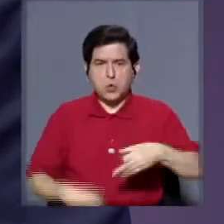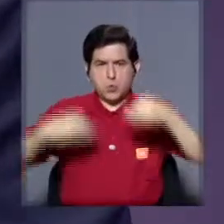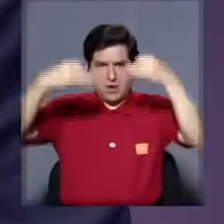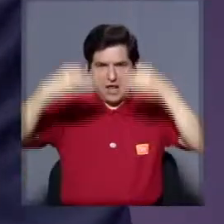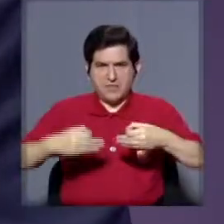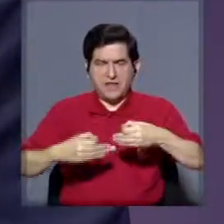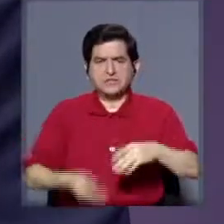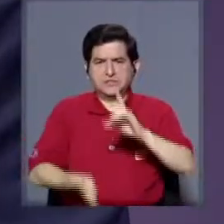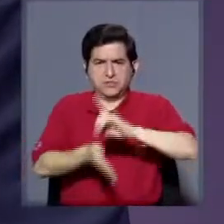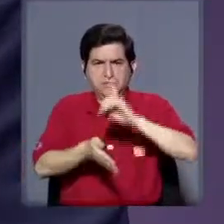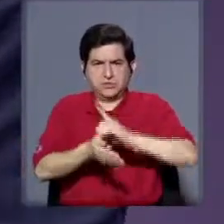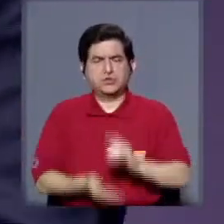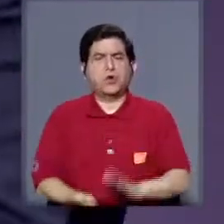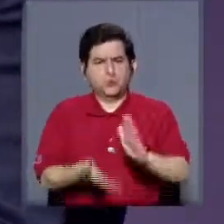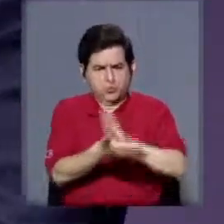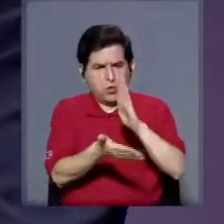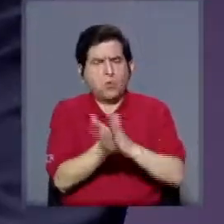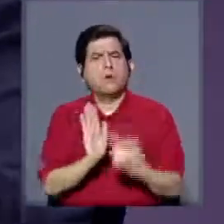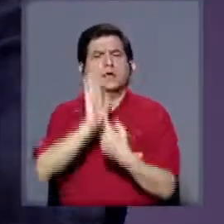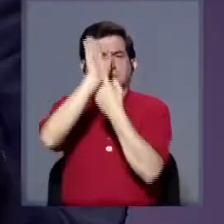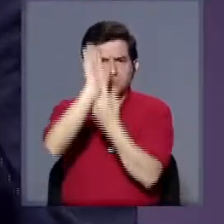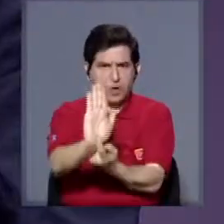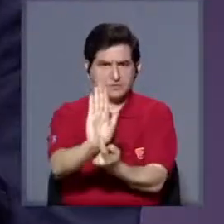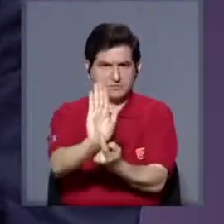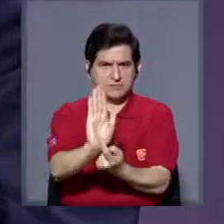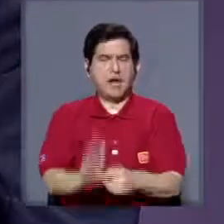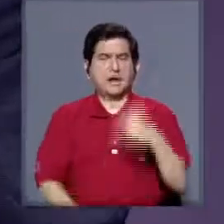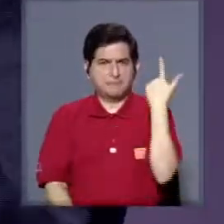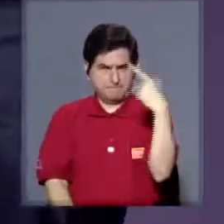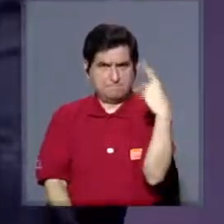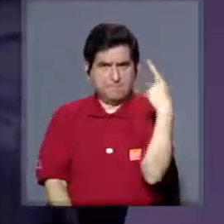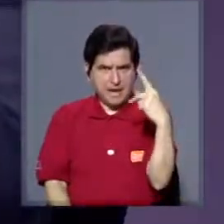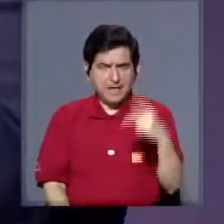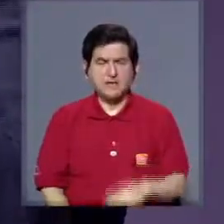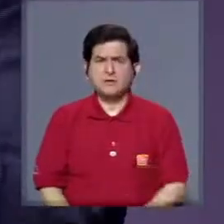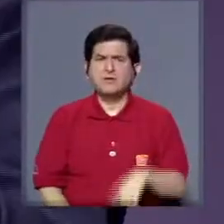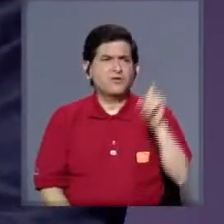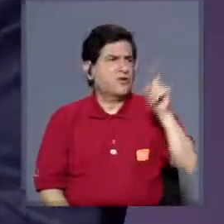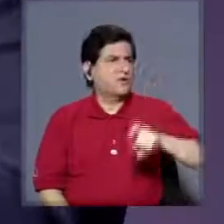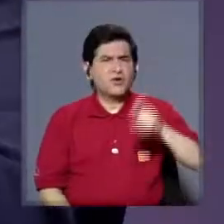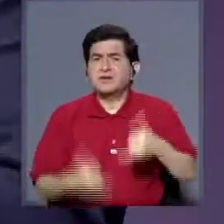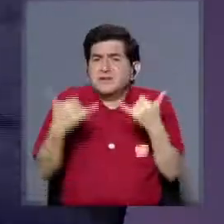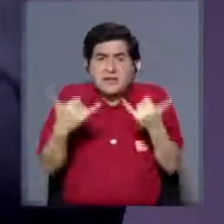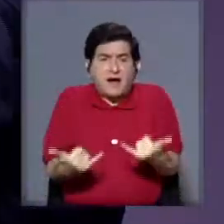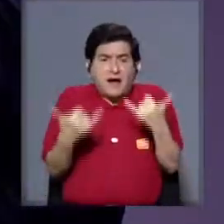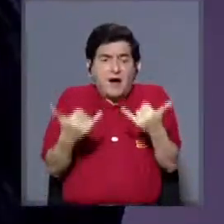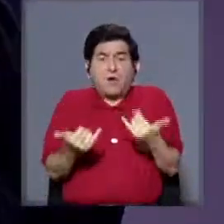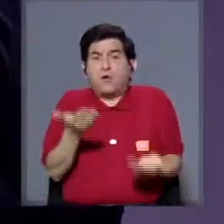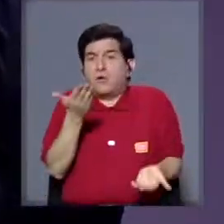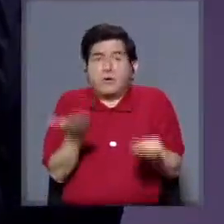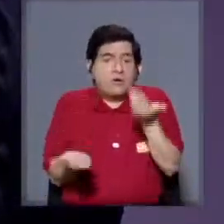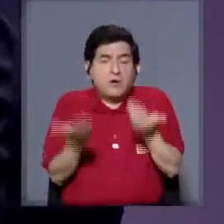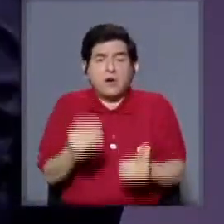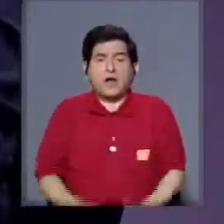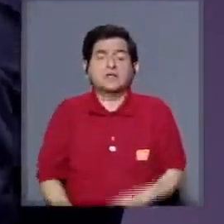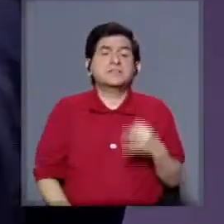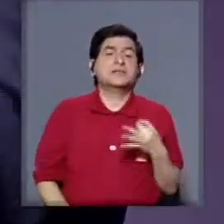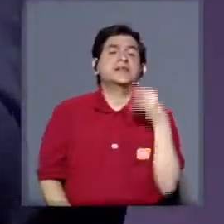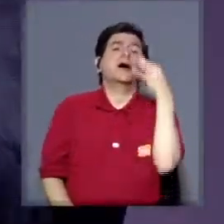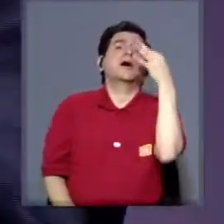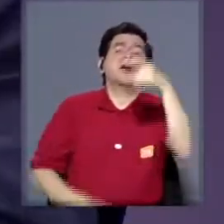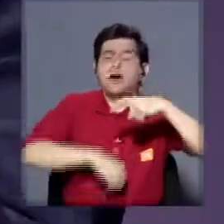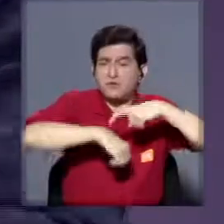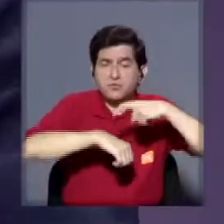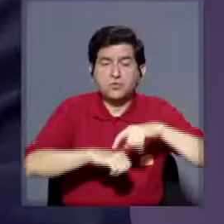médico en donde se certifica que efectivamente hay un peligro que no tiene que ser ahorita si no puede ser incluso a futuro